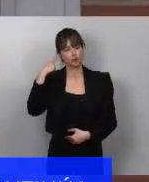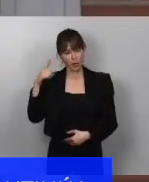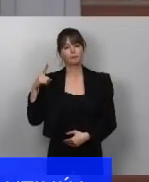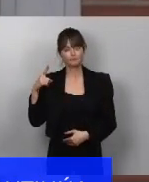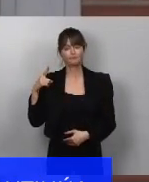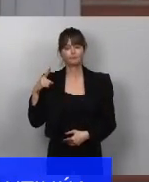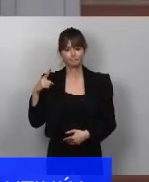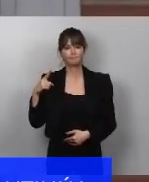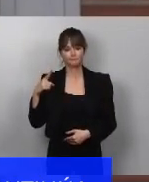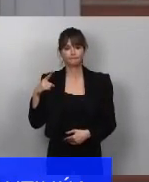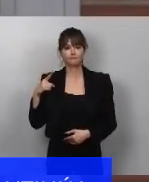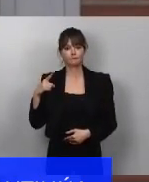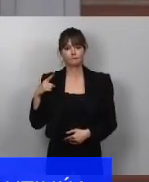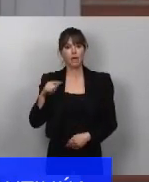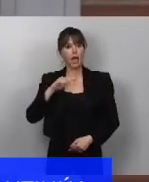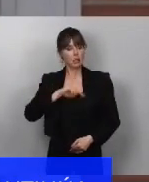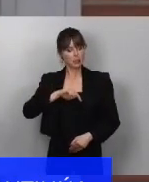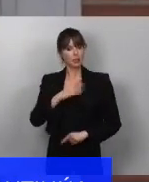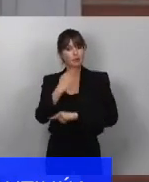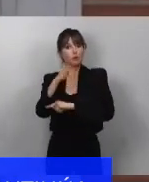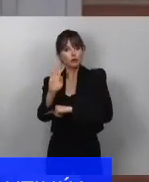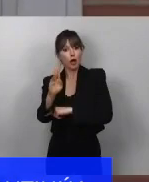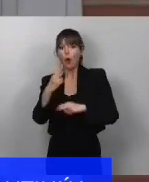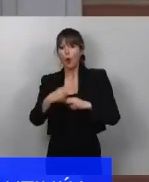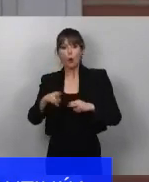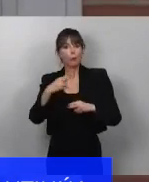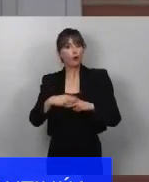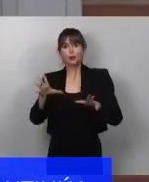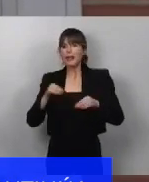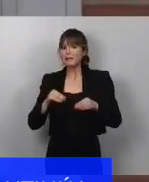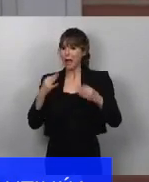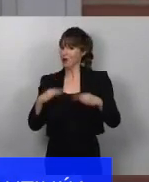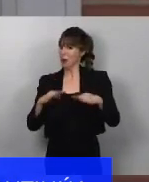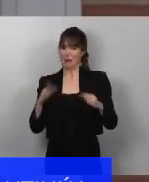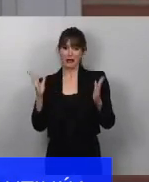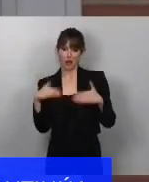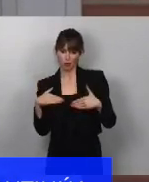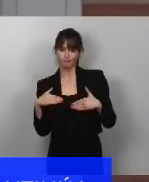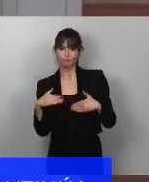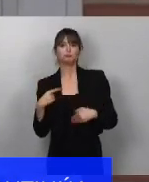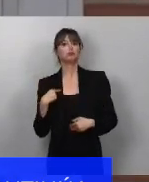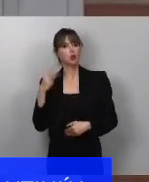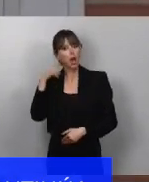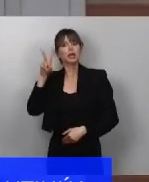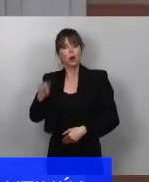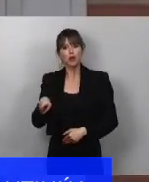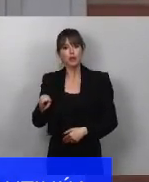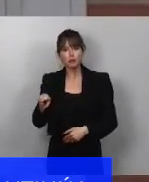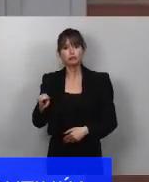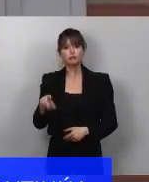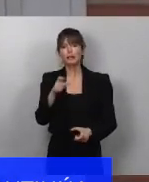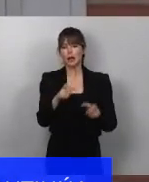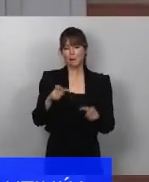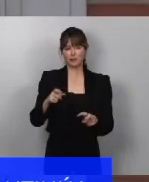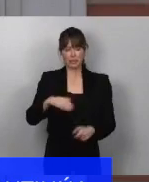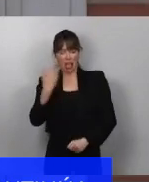que he mostrado un sentimiento que en política no suele ser admisible he reconocido ante quienes buscan